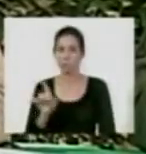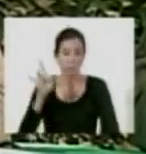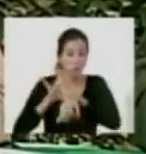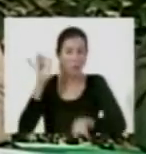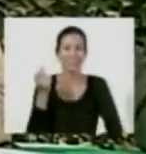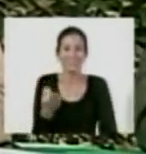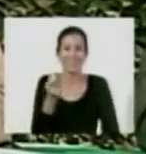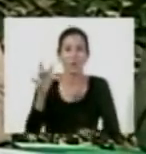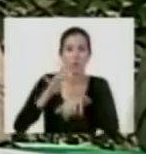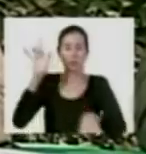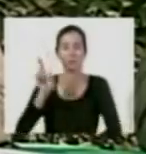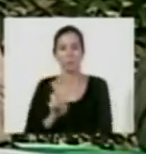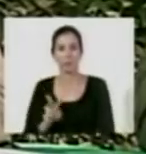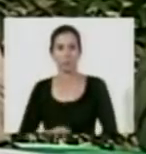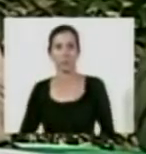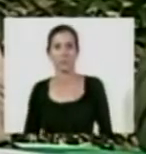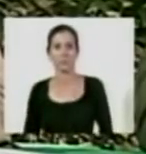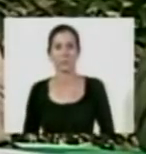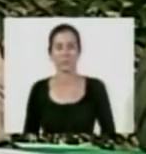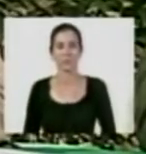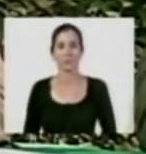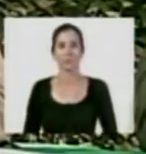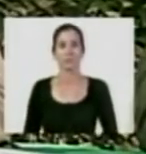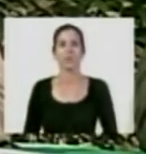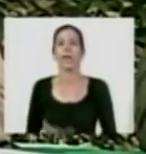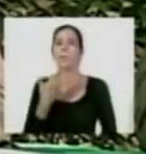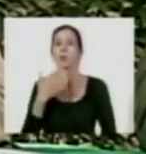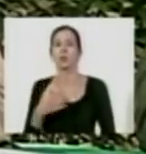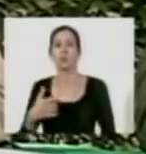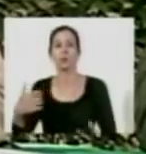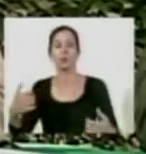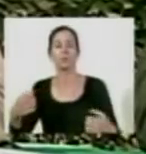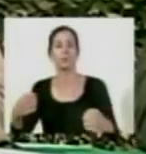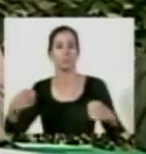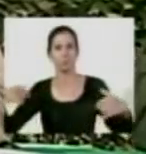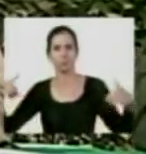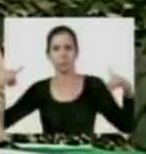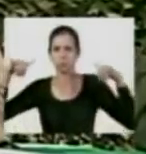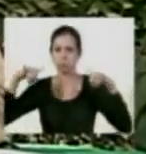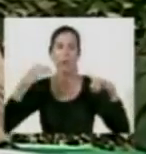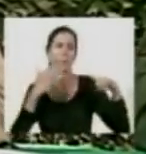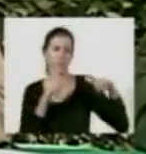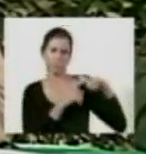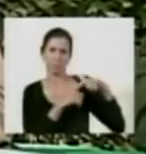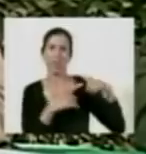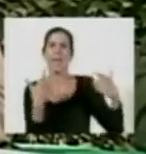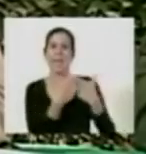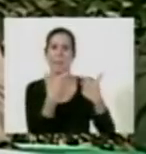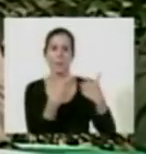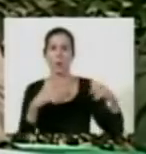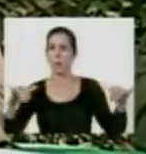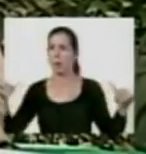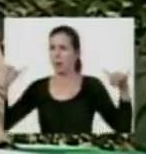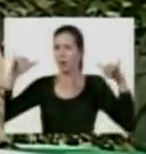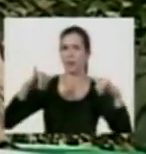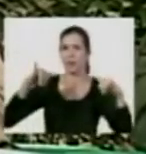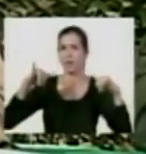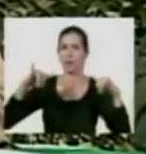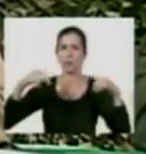Bueno, en la lucha contra los golpes aéreos limitados de aviación enemiga, ¿no? Ahí estamos en el polígono de